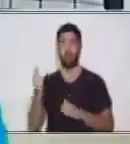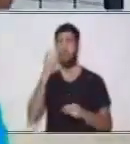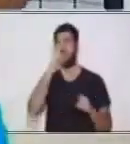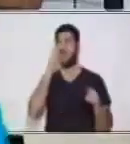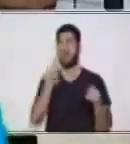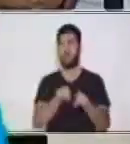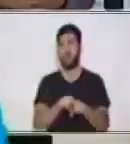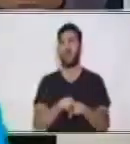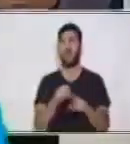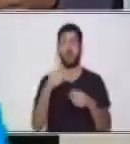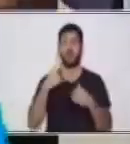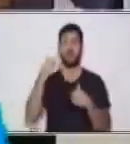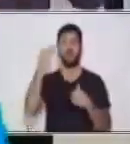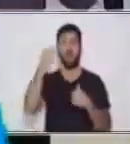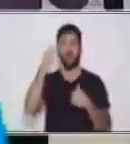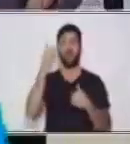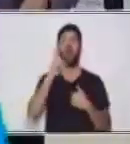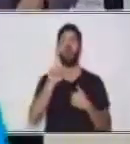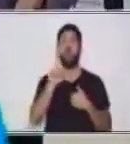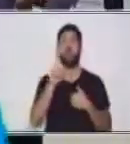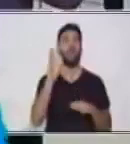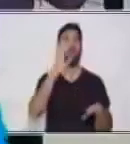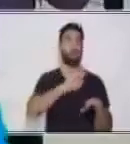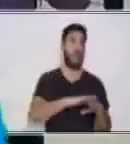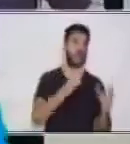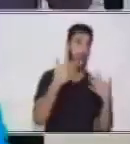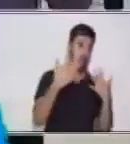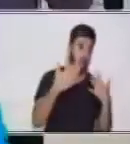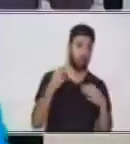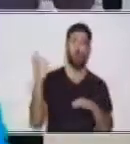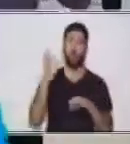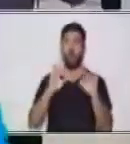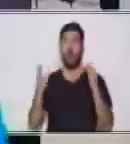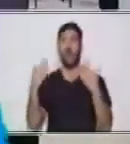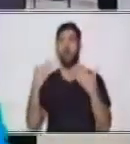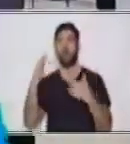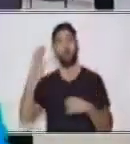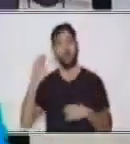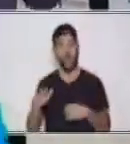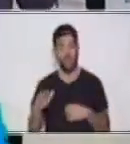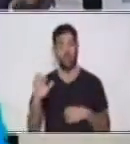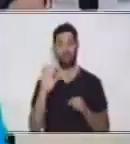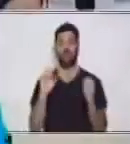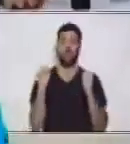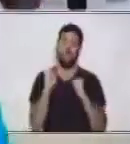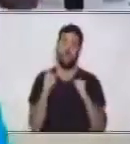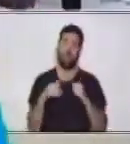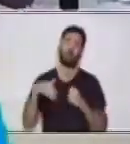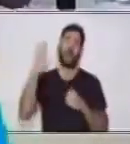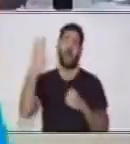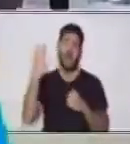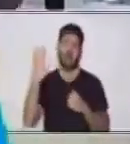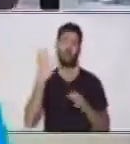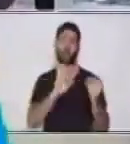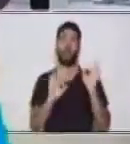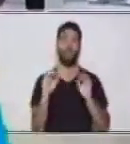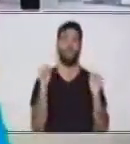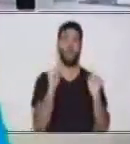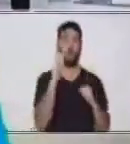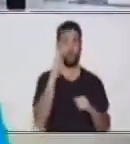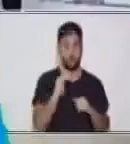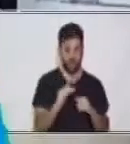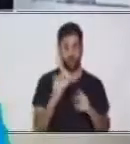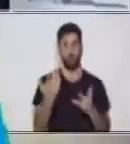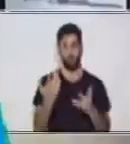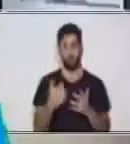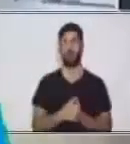para deducir tendencias, donde hubo más calor, donde hubo menos calor, donde hubo un poco más de frío, donde estuvo el clima